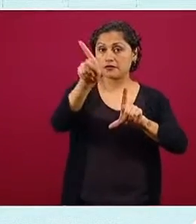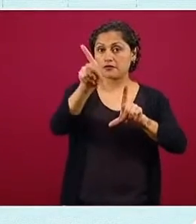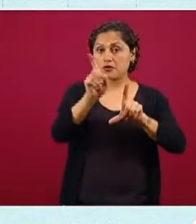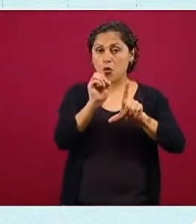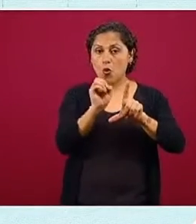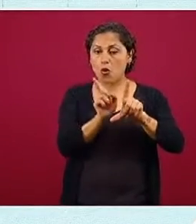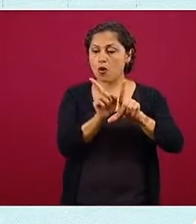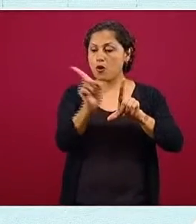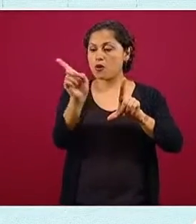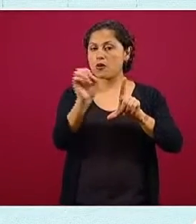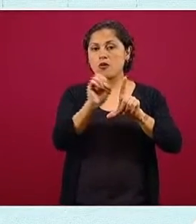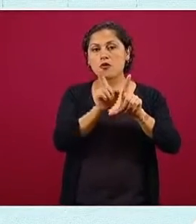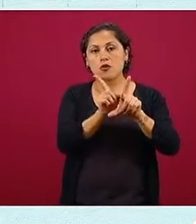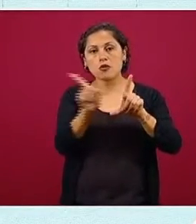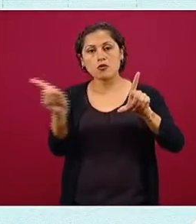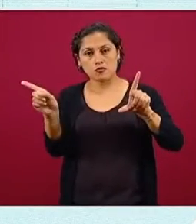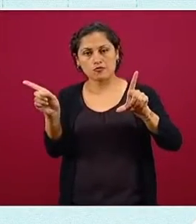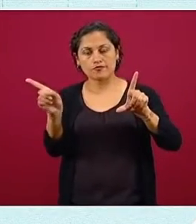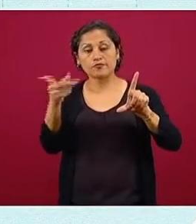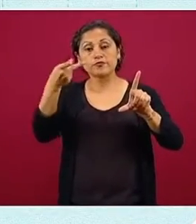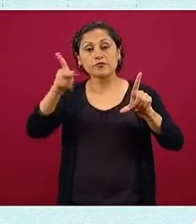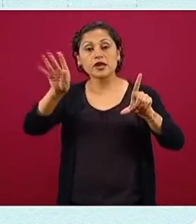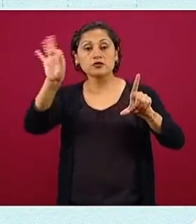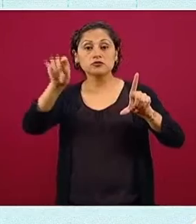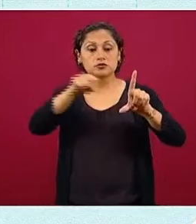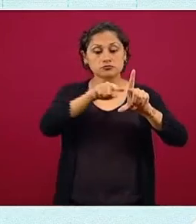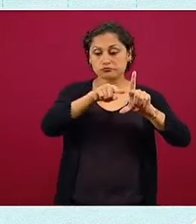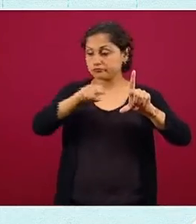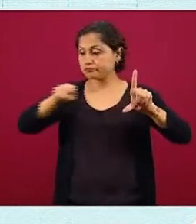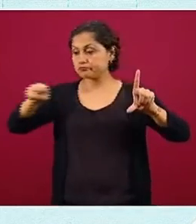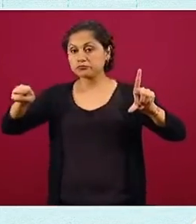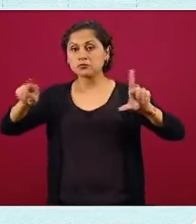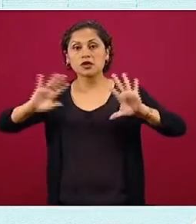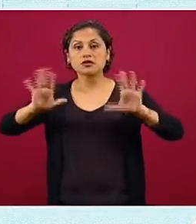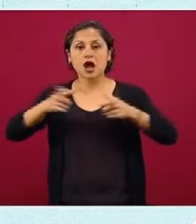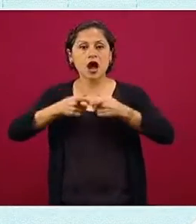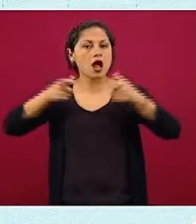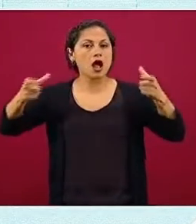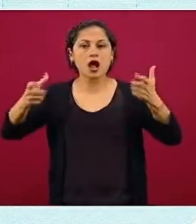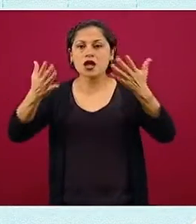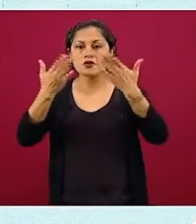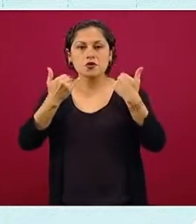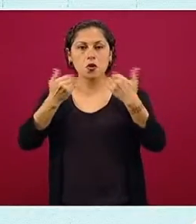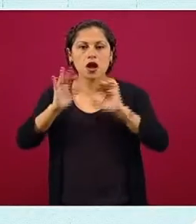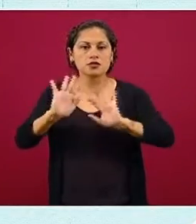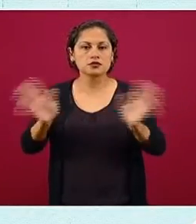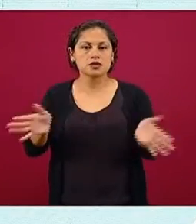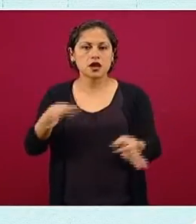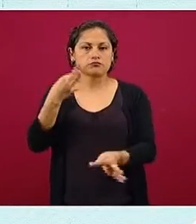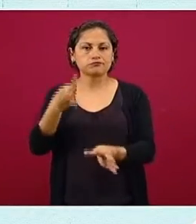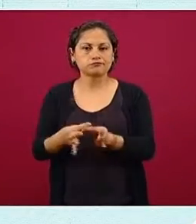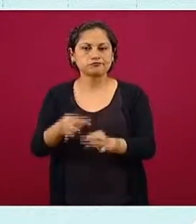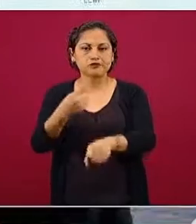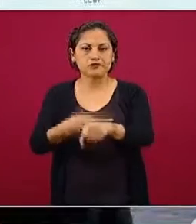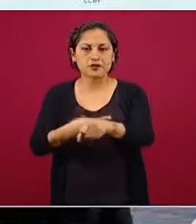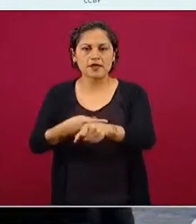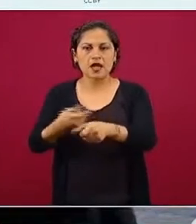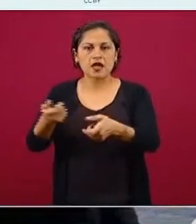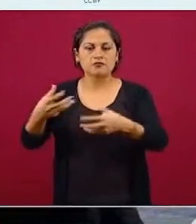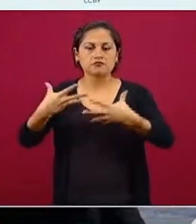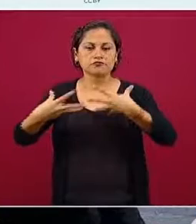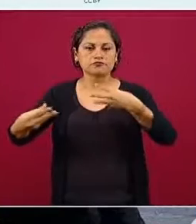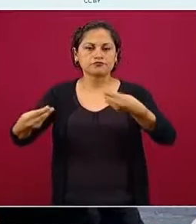Y cuando llega a ser totalmente horizontal, ya no se duplica, ya no crece, ya se controló la epidemia. Vamos